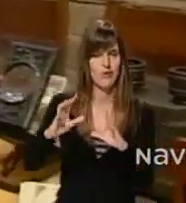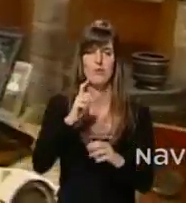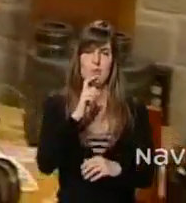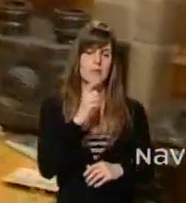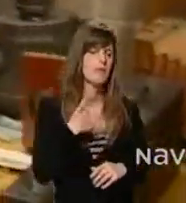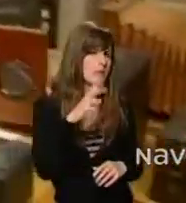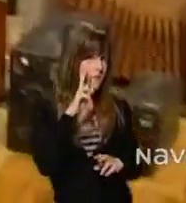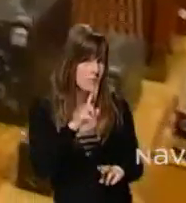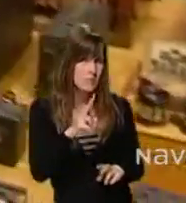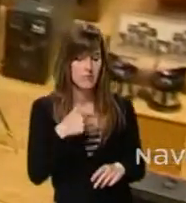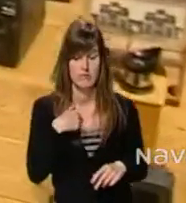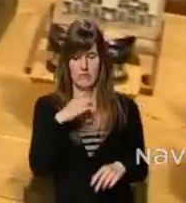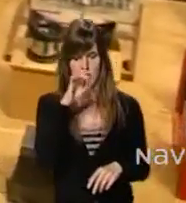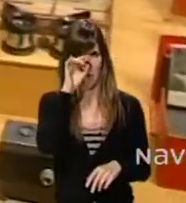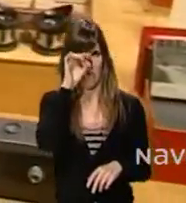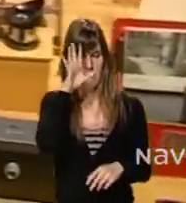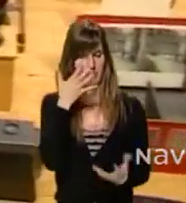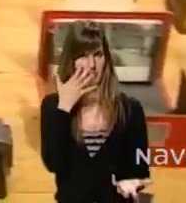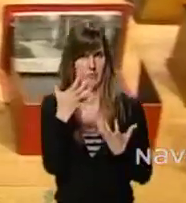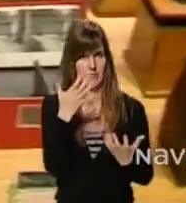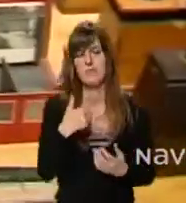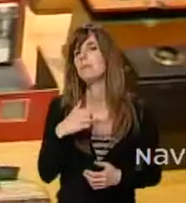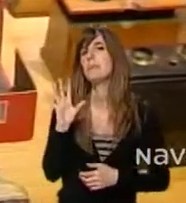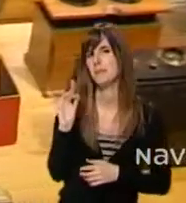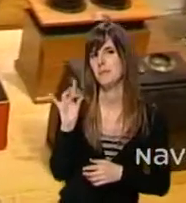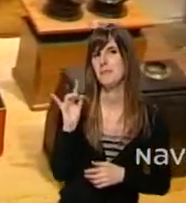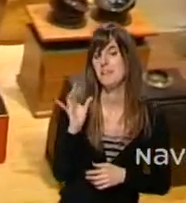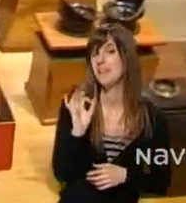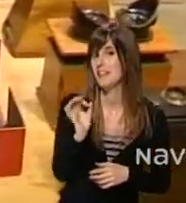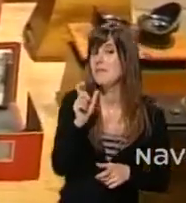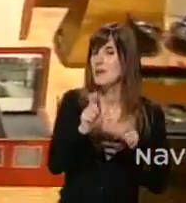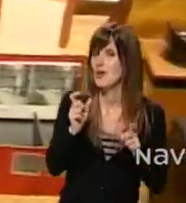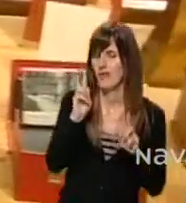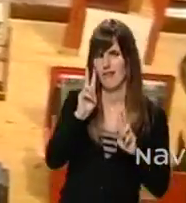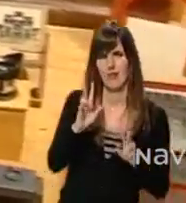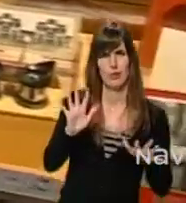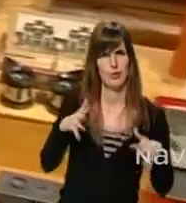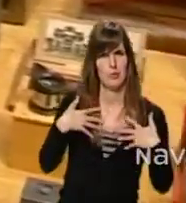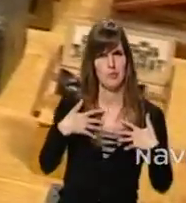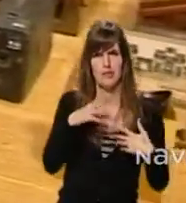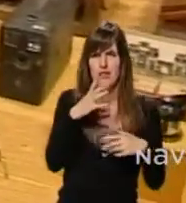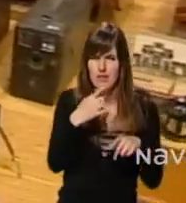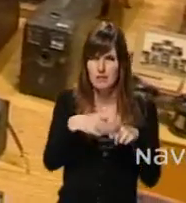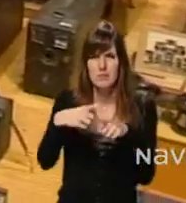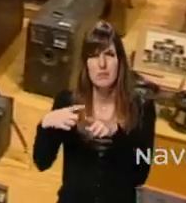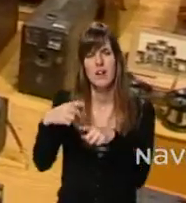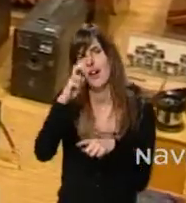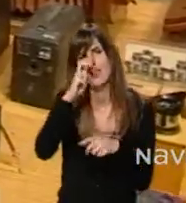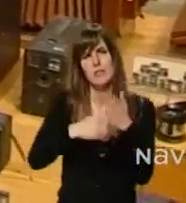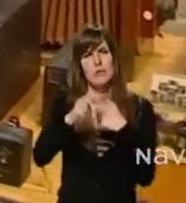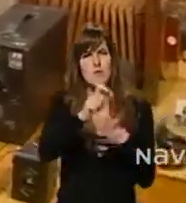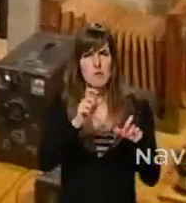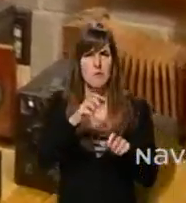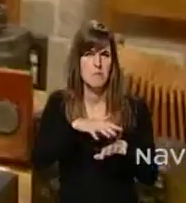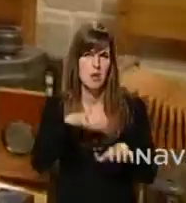simple vista lo primero llama mucho la atención. Hombre, le reconozco que es un tanto sorprendente. Son una serie de objetos que la mayor parte del público no